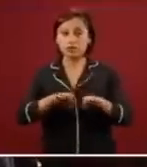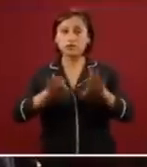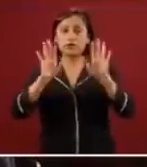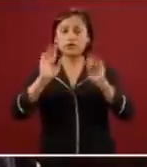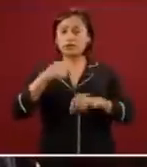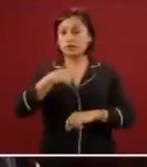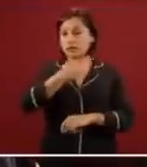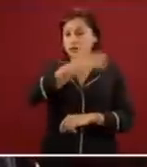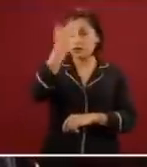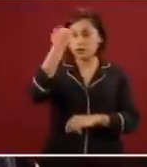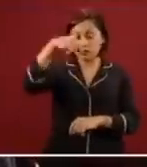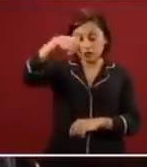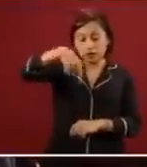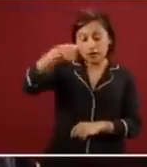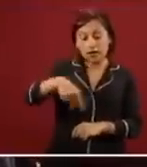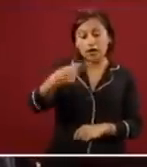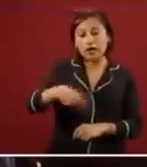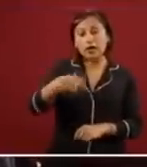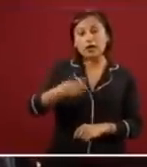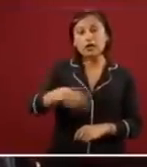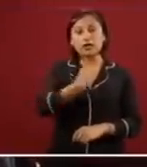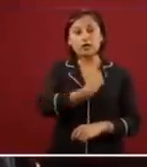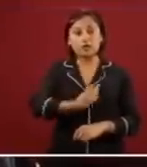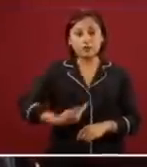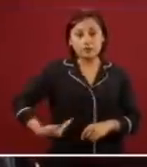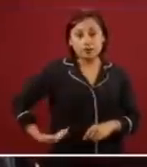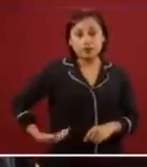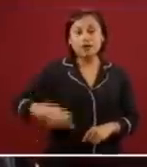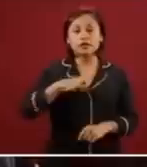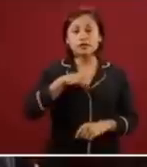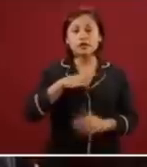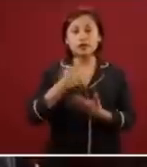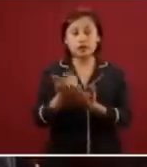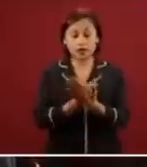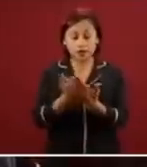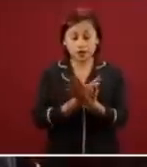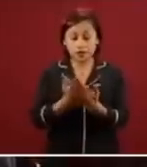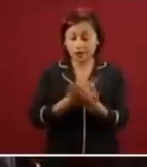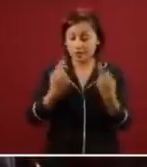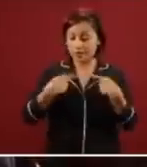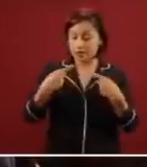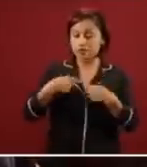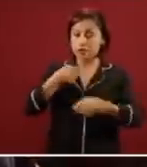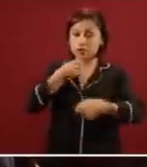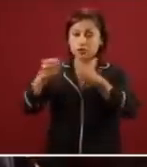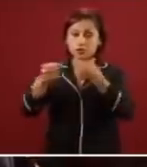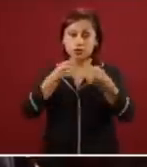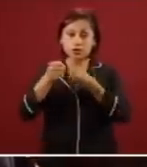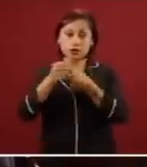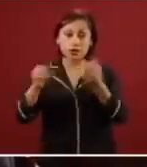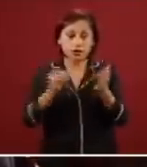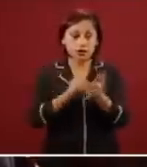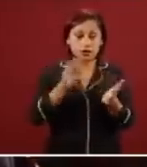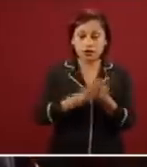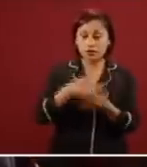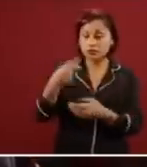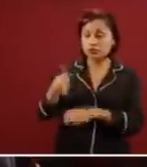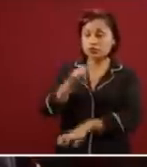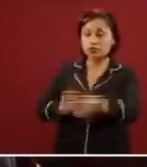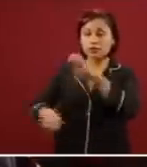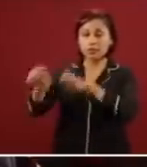presidencia también tengan un registro de todos los periodistas que cumplan, que tengan todos sus derechos laborales dentro de sus empresas donde laboran, ¿no? Porque